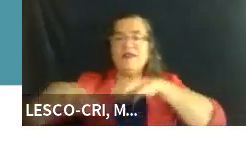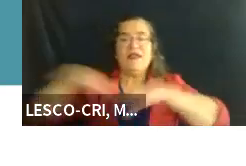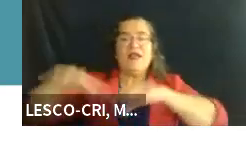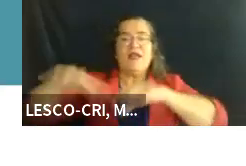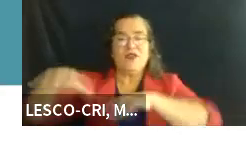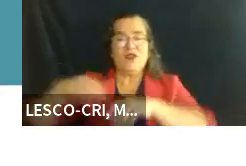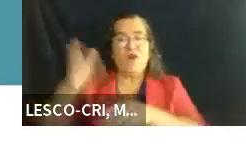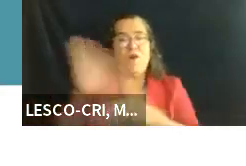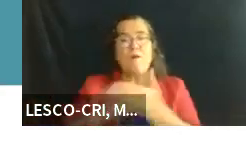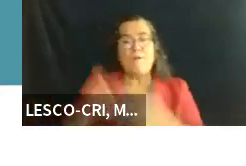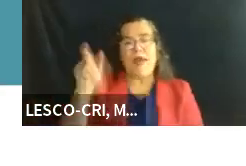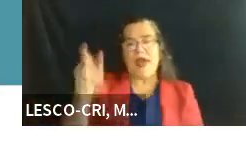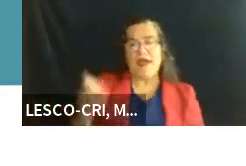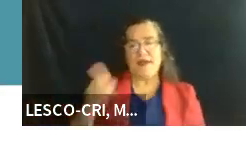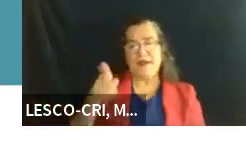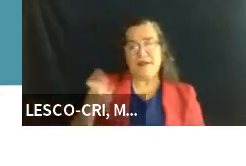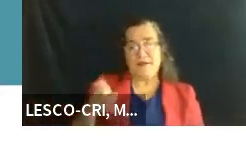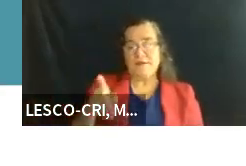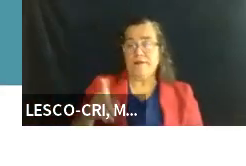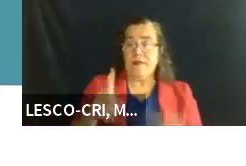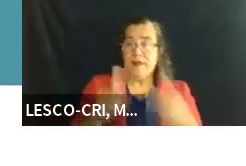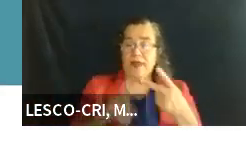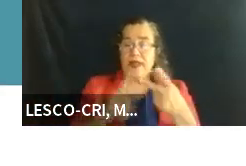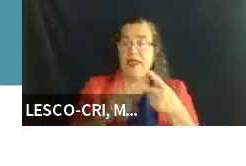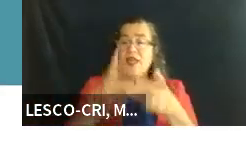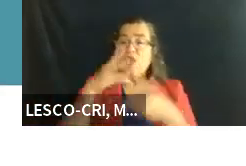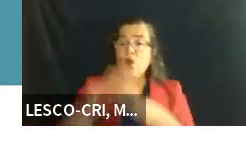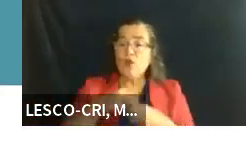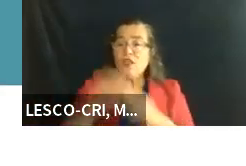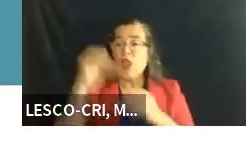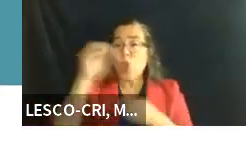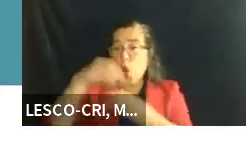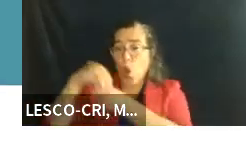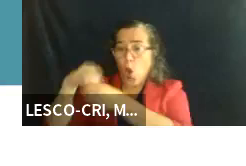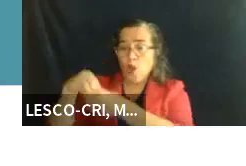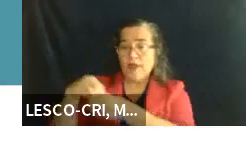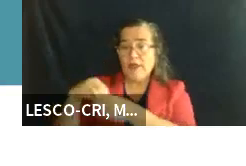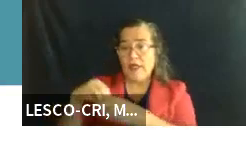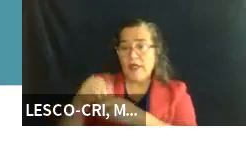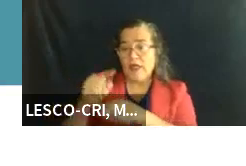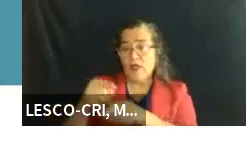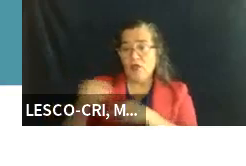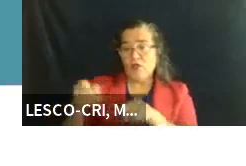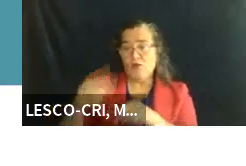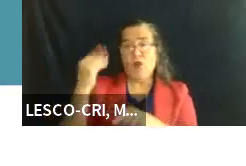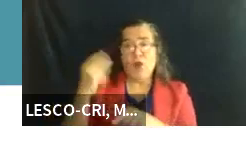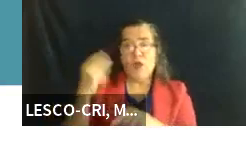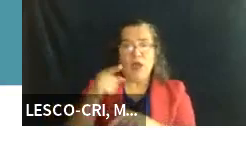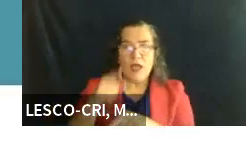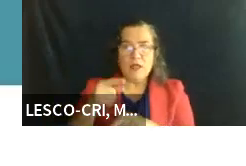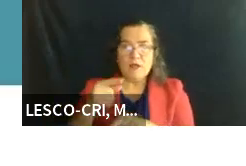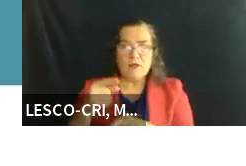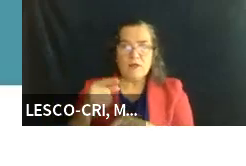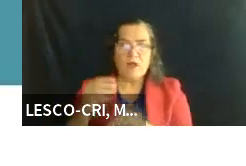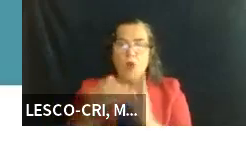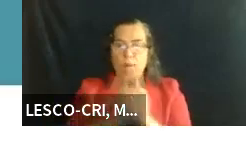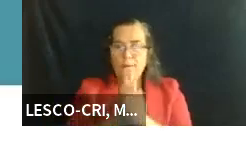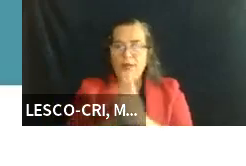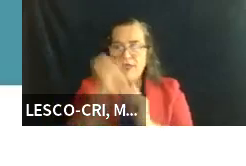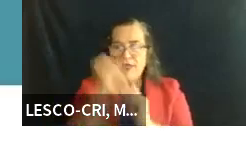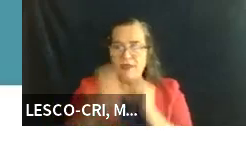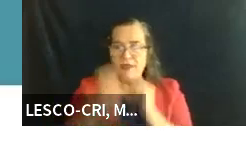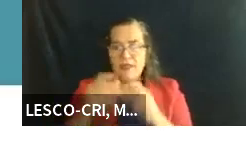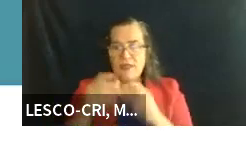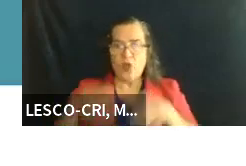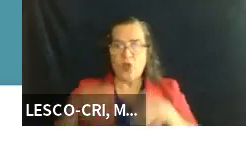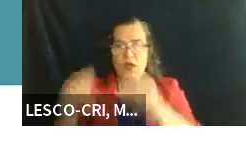sujeto. Incluye uno o más contenidos, porque al ser una competencia terminal de un graduado, puede